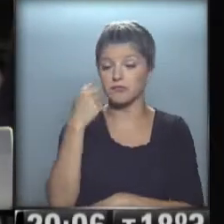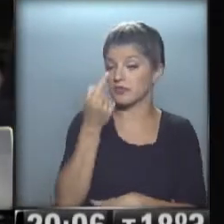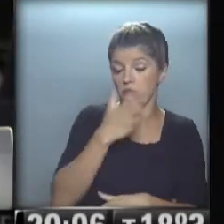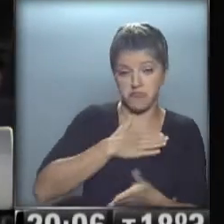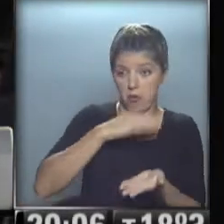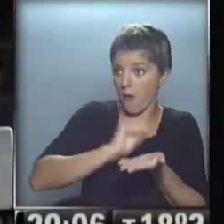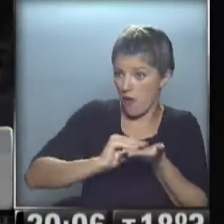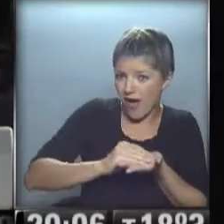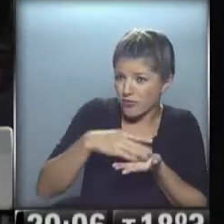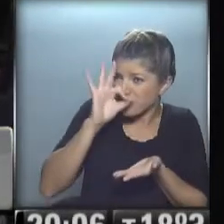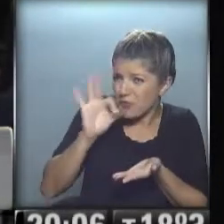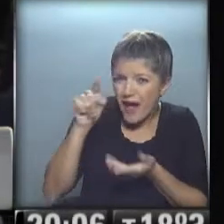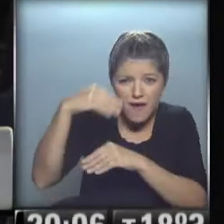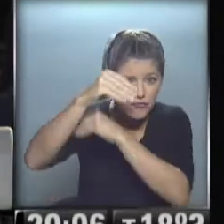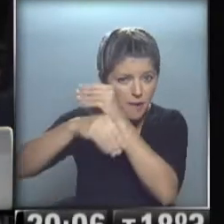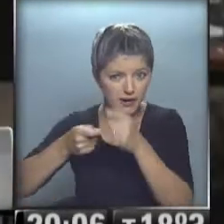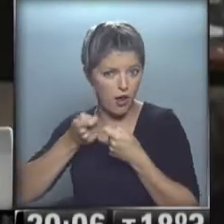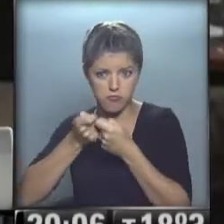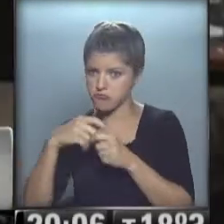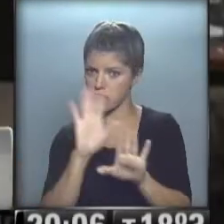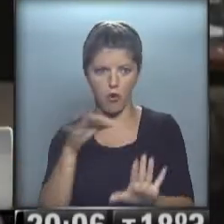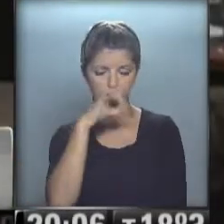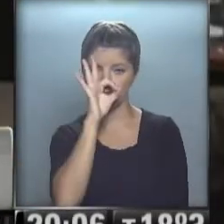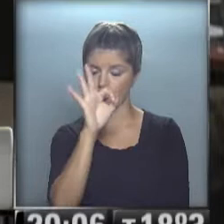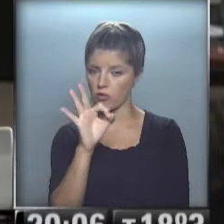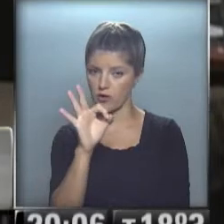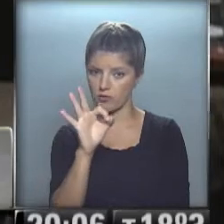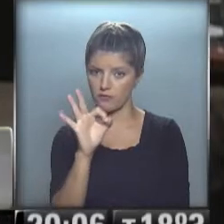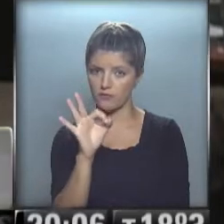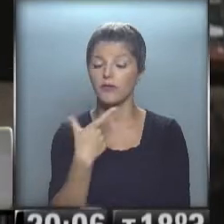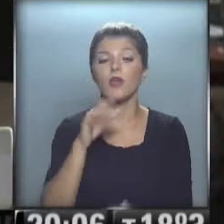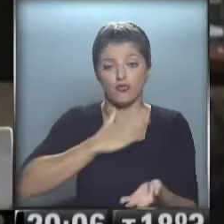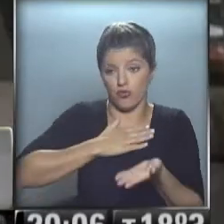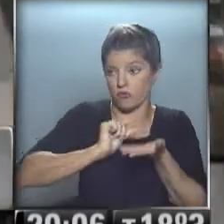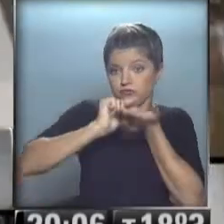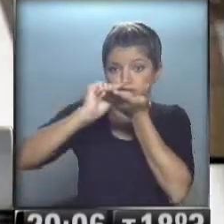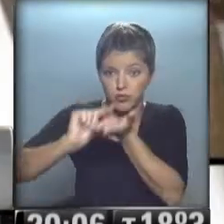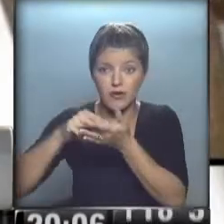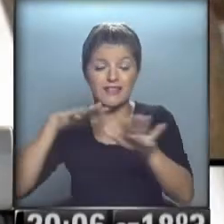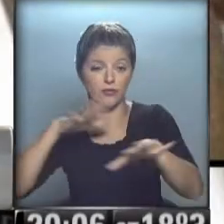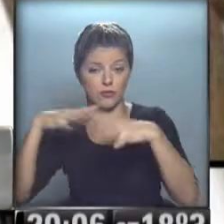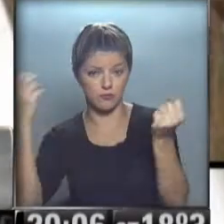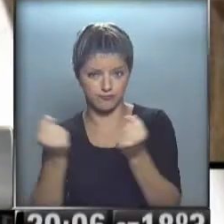quisieron chicanear a los familiares e intentó desvincular los subsidios con la tragedia.